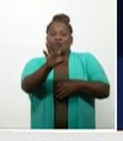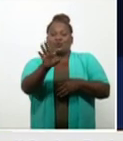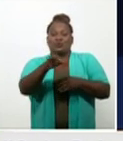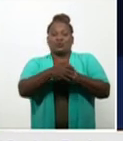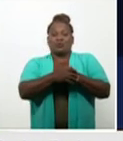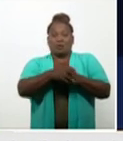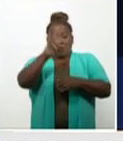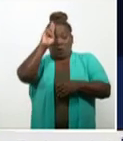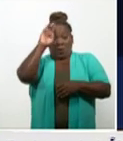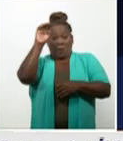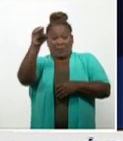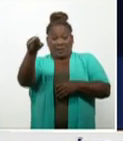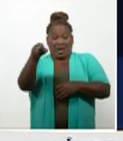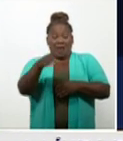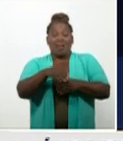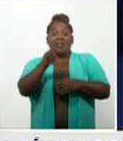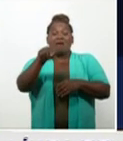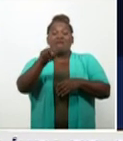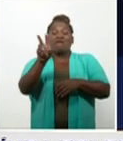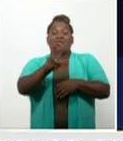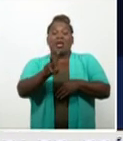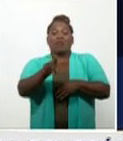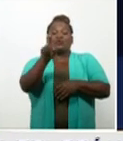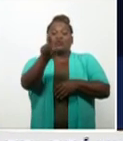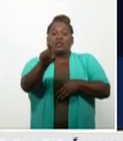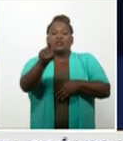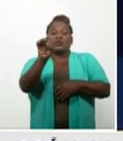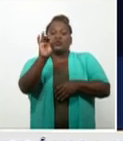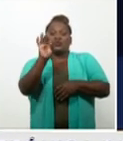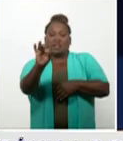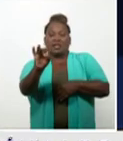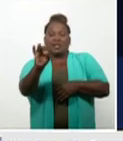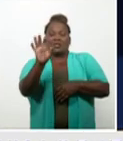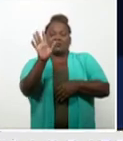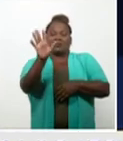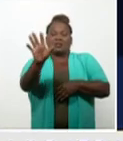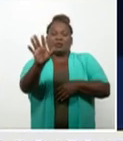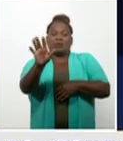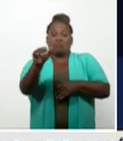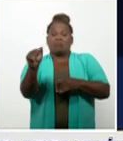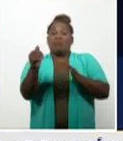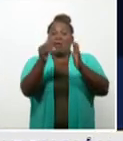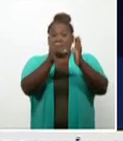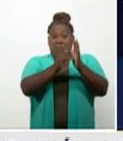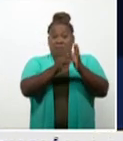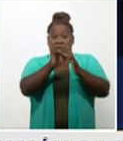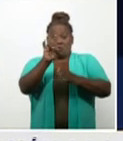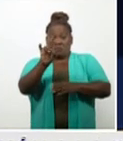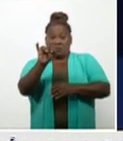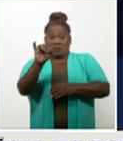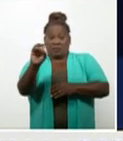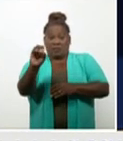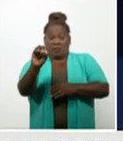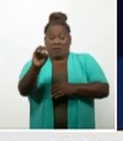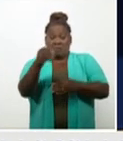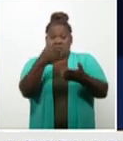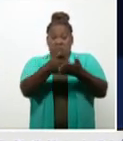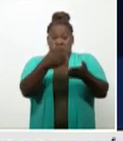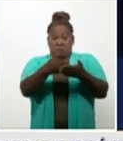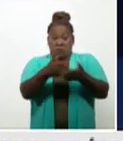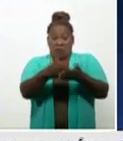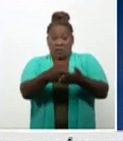Hospital Hermanos Ameijeira, 175. De las 1960 muestras analizadas en el día de